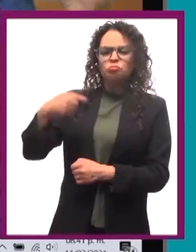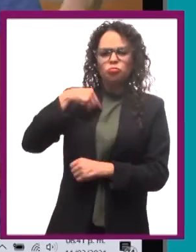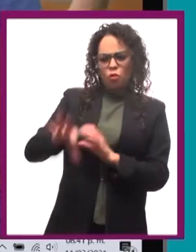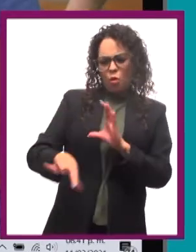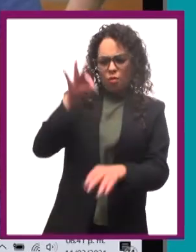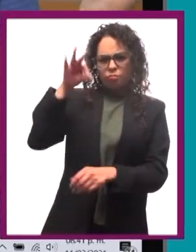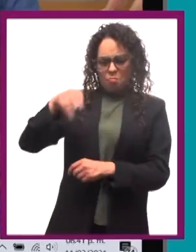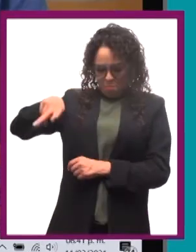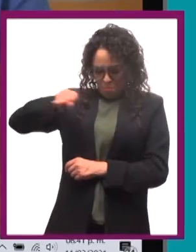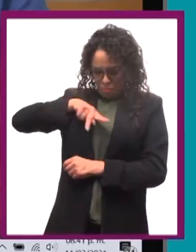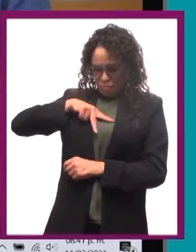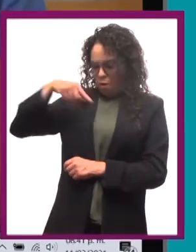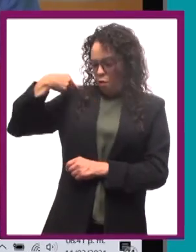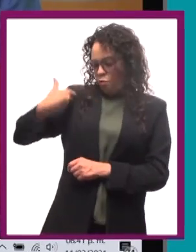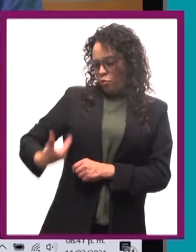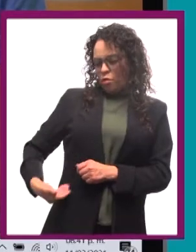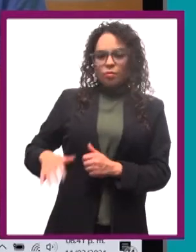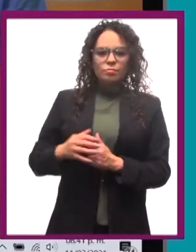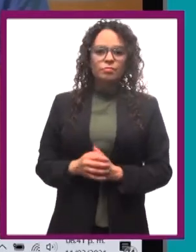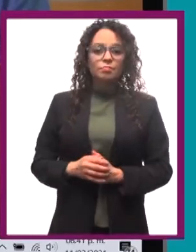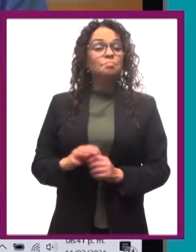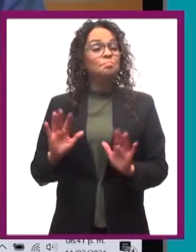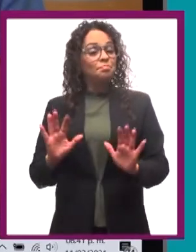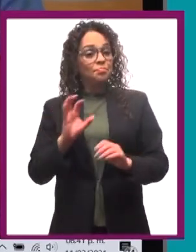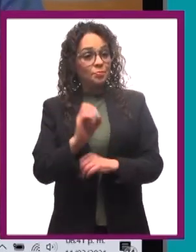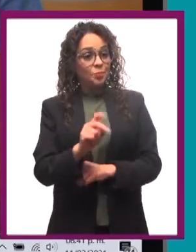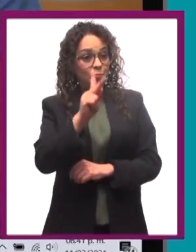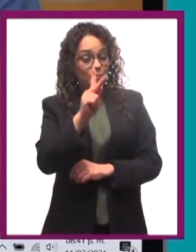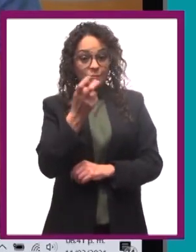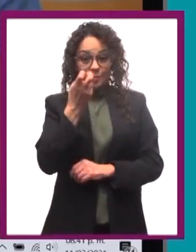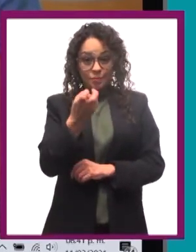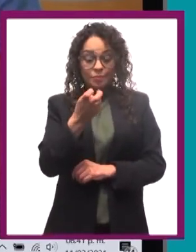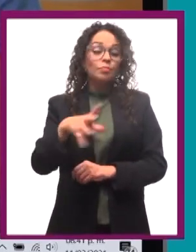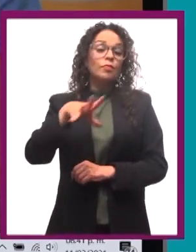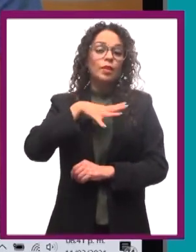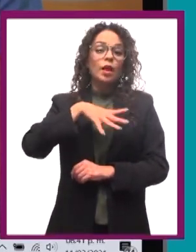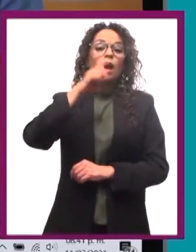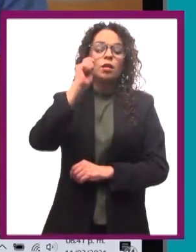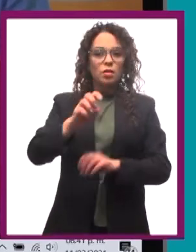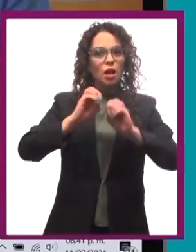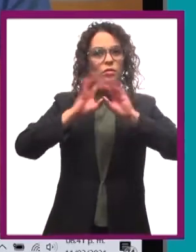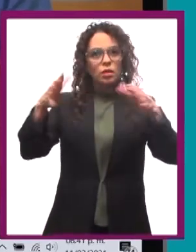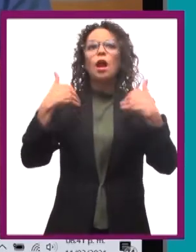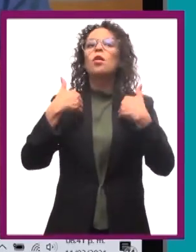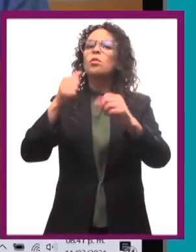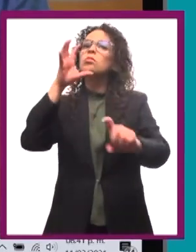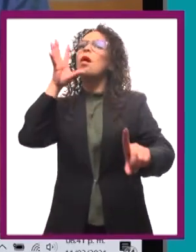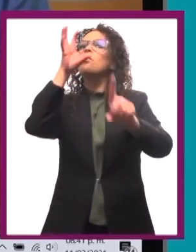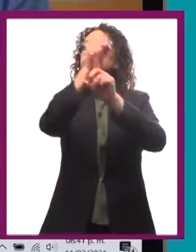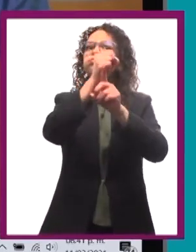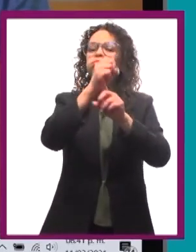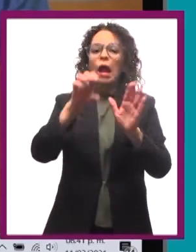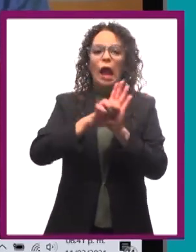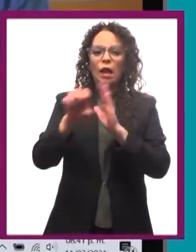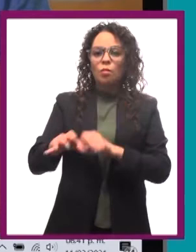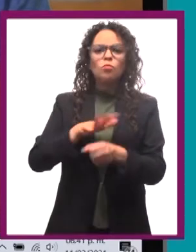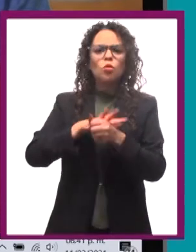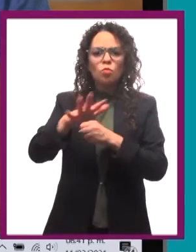juego, soy yo. Muy probablemente. Y ese protagonista tiene un objetivo muy claro,